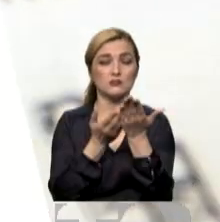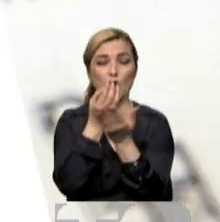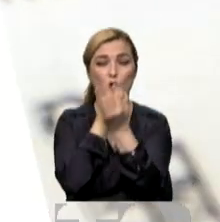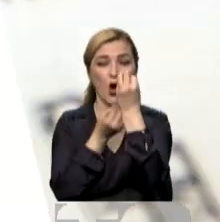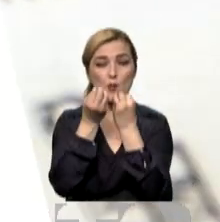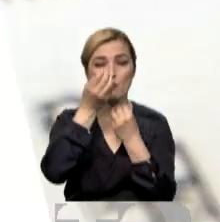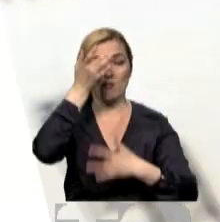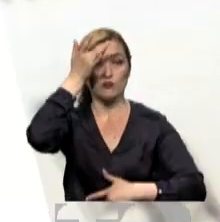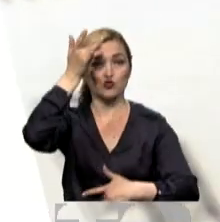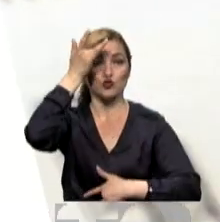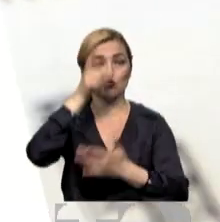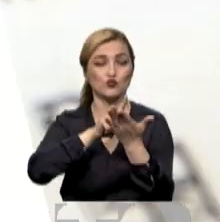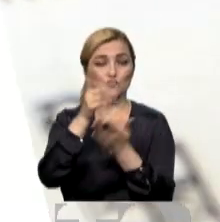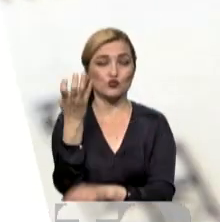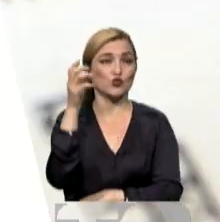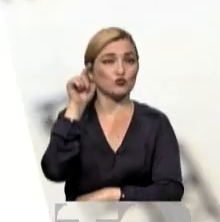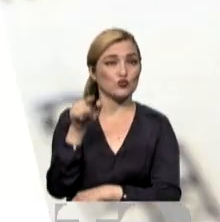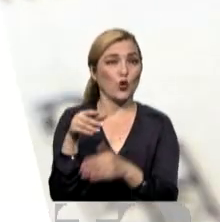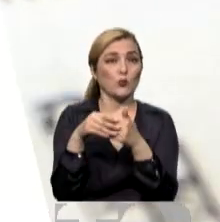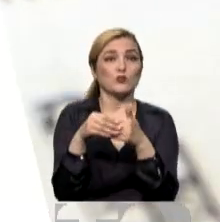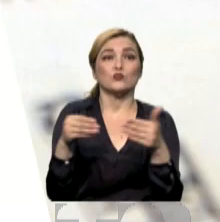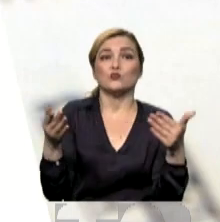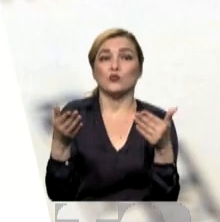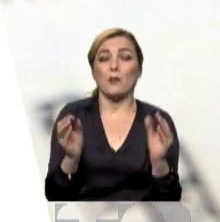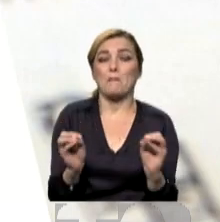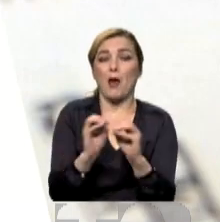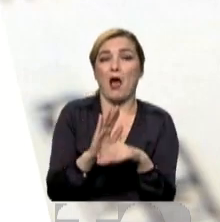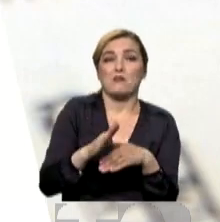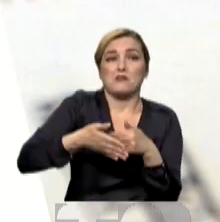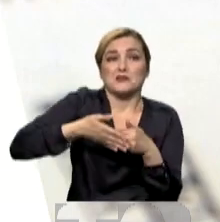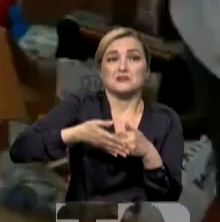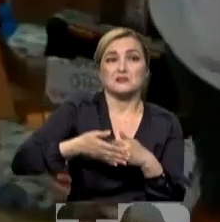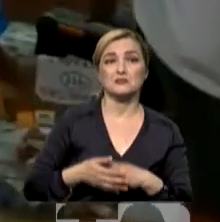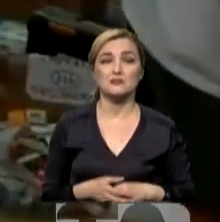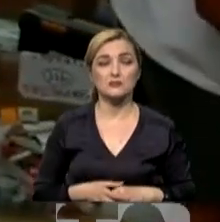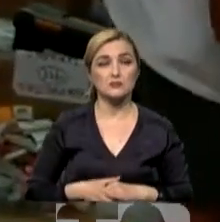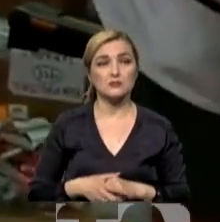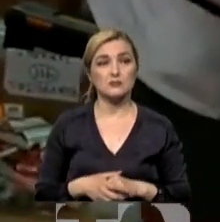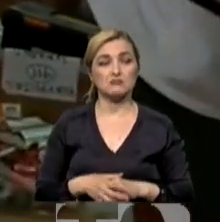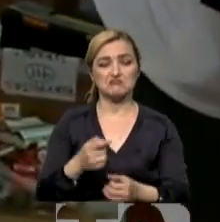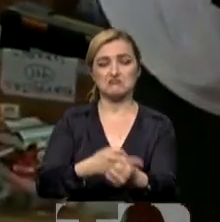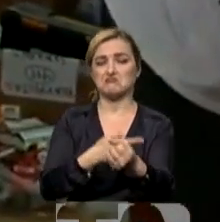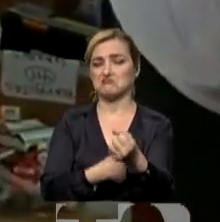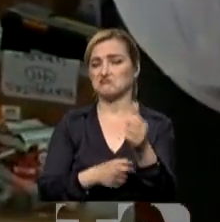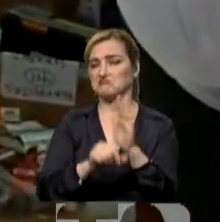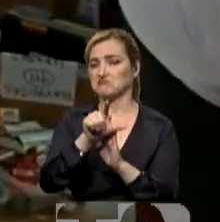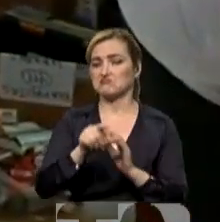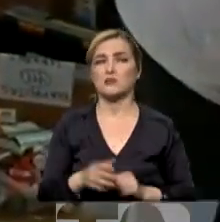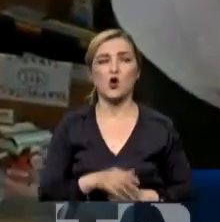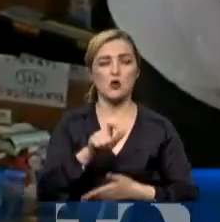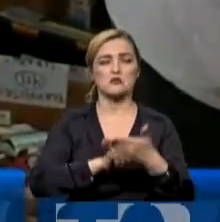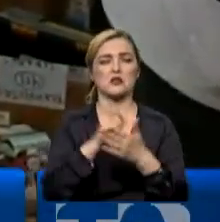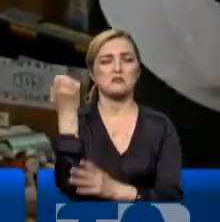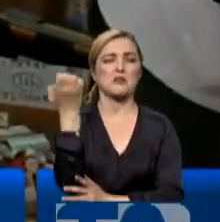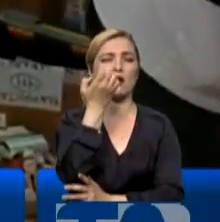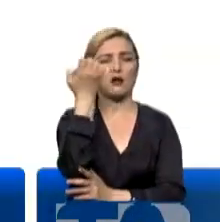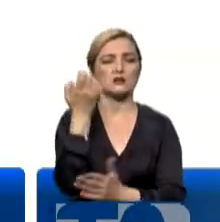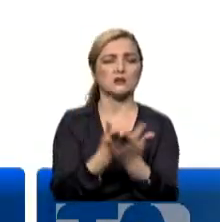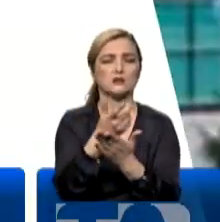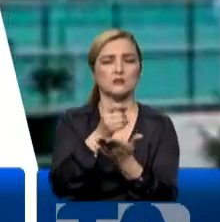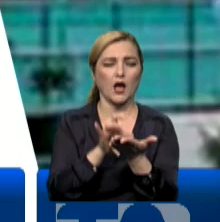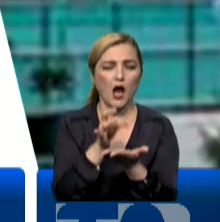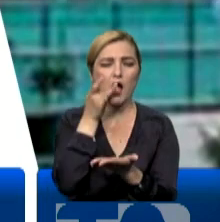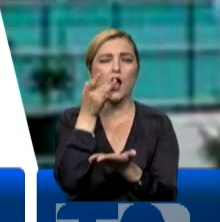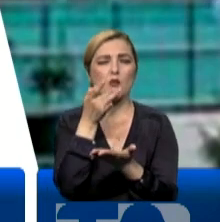para los pacientes pero se pagó 14 mil dólares más de lo que se recibió además se firmaron contratos de emergencias para la compra de